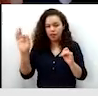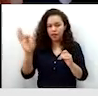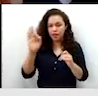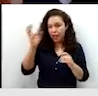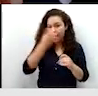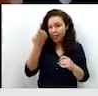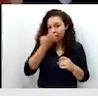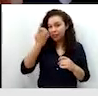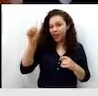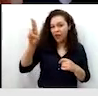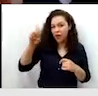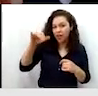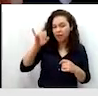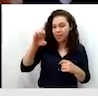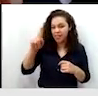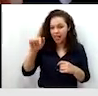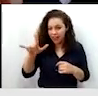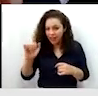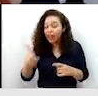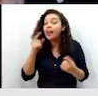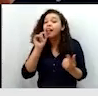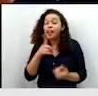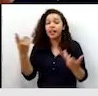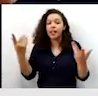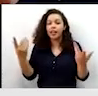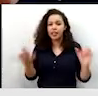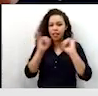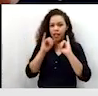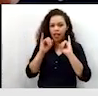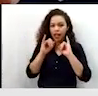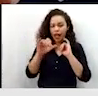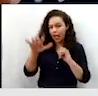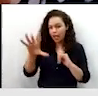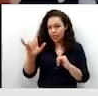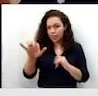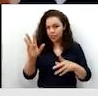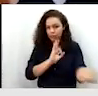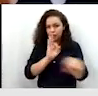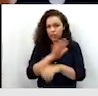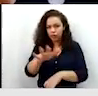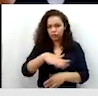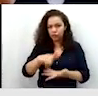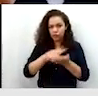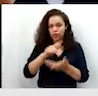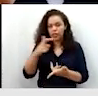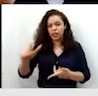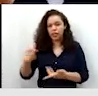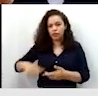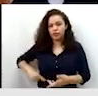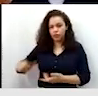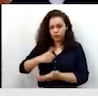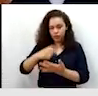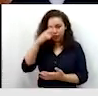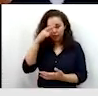UNAM. Actualmente él es verificador de la Agencia de Protección Sanitaria del Gobierno de la Ciudad de México y es coordinador proyectos desde